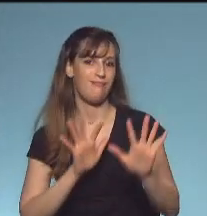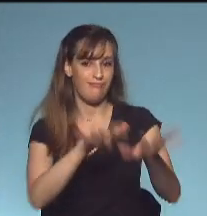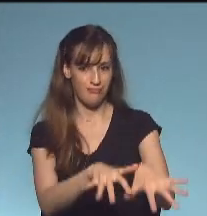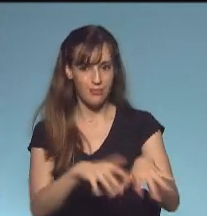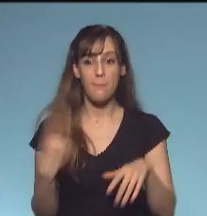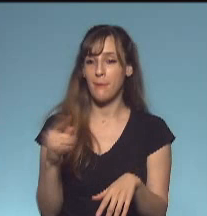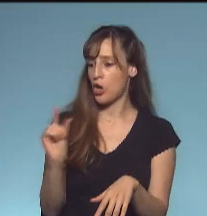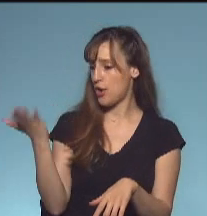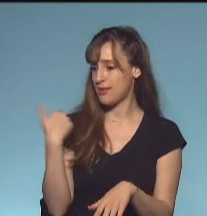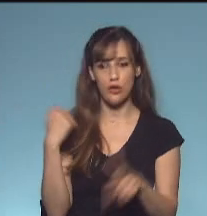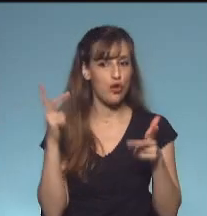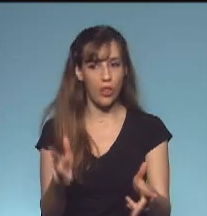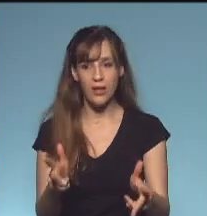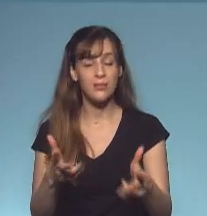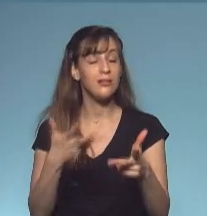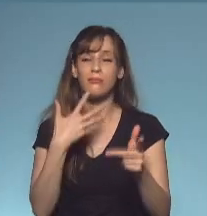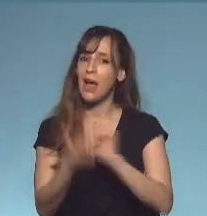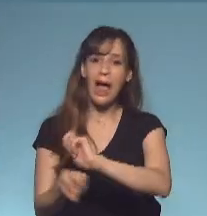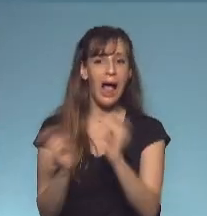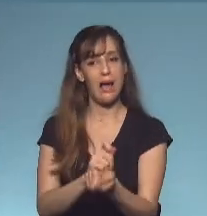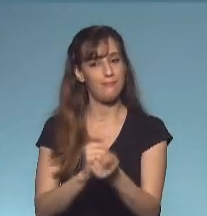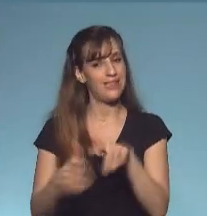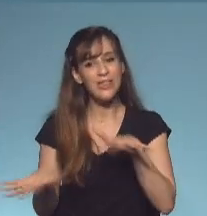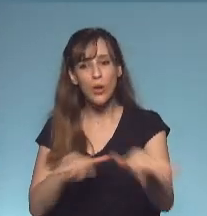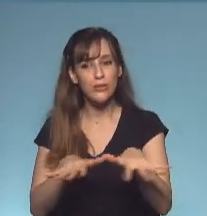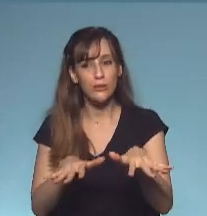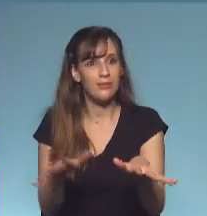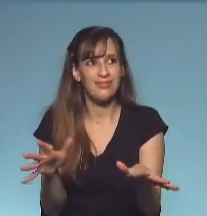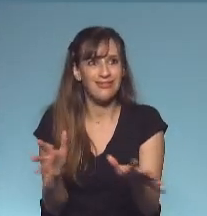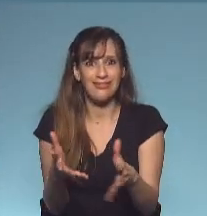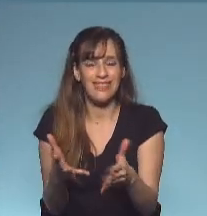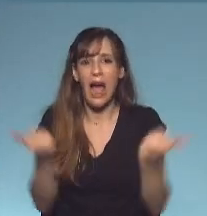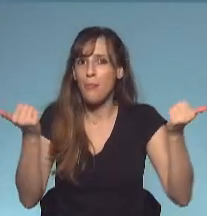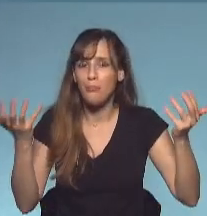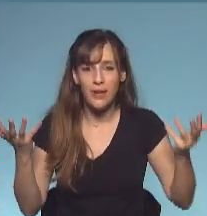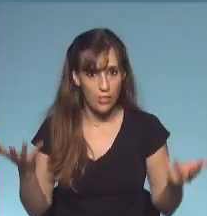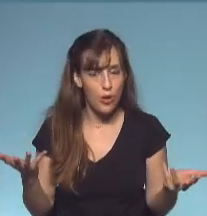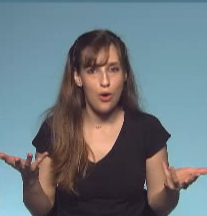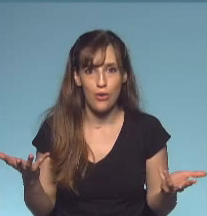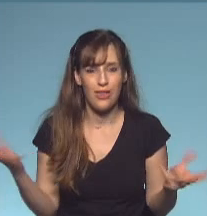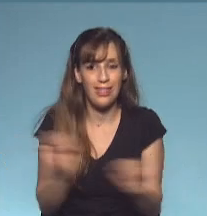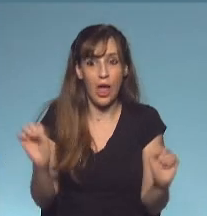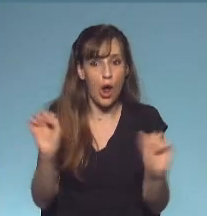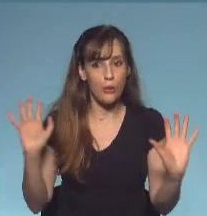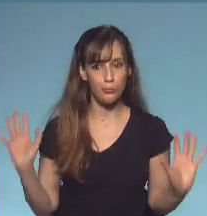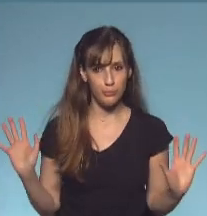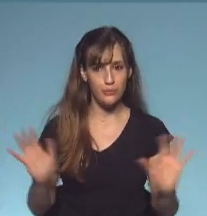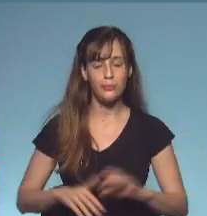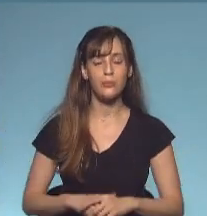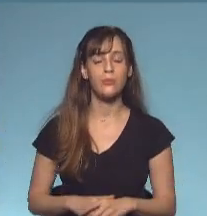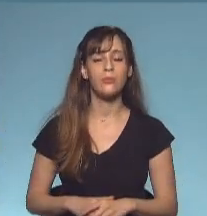recién, la situación cambió, y cambió violentamente, cambió súbitamente. Me